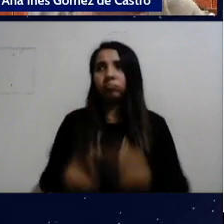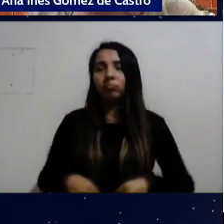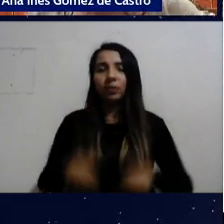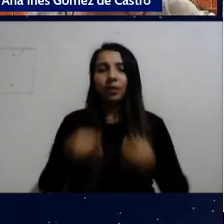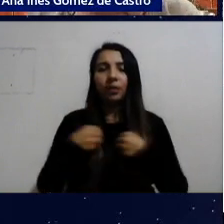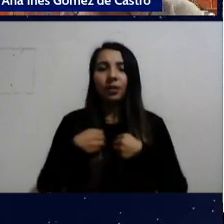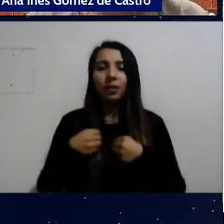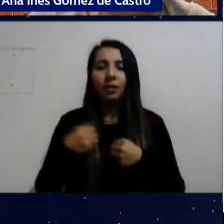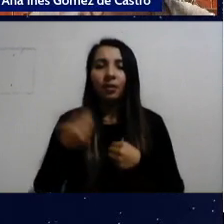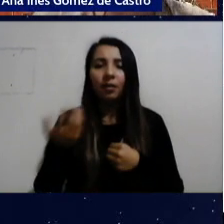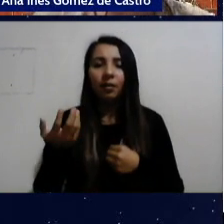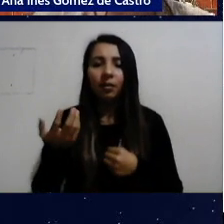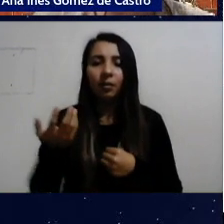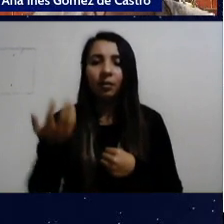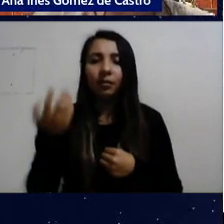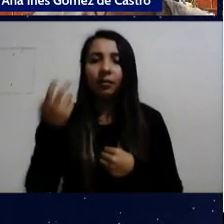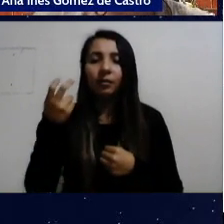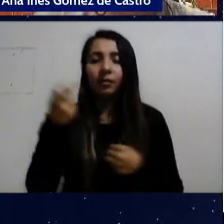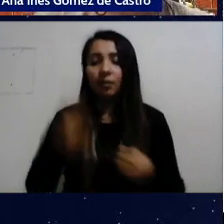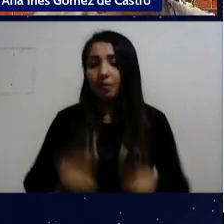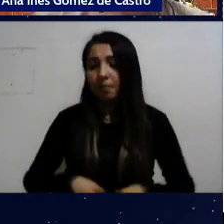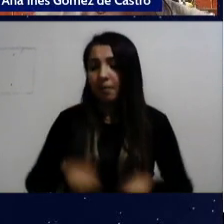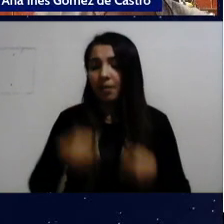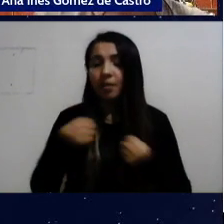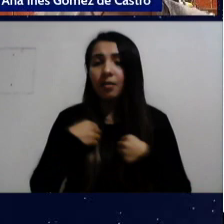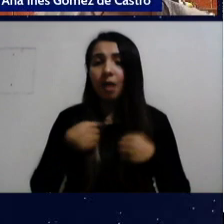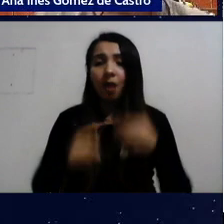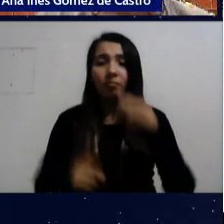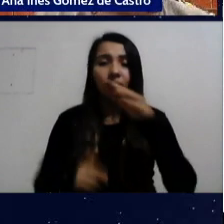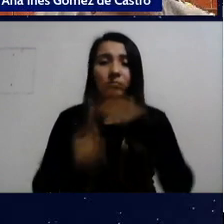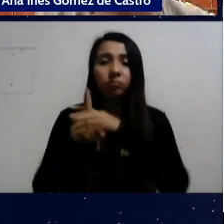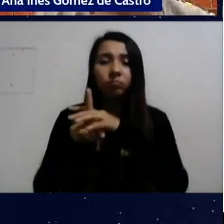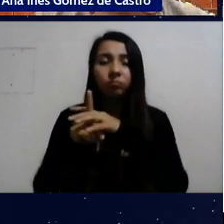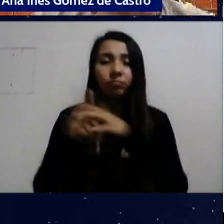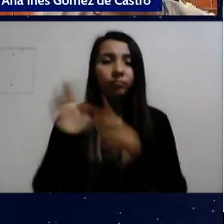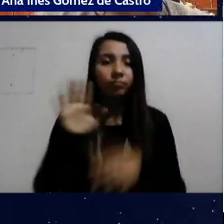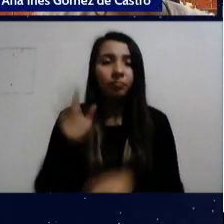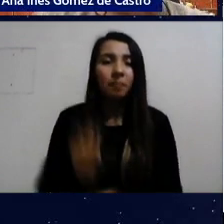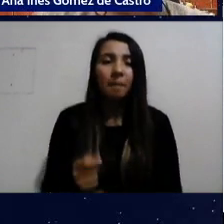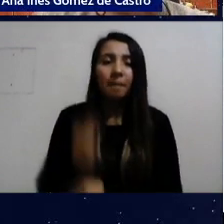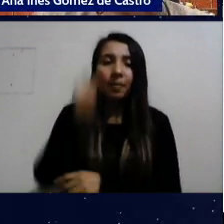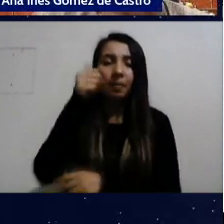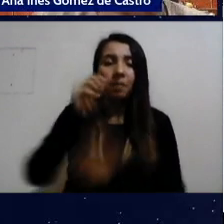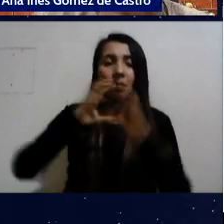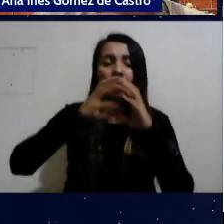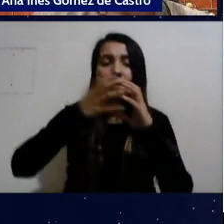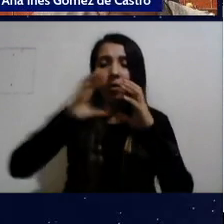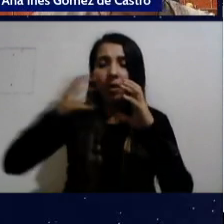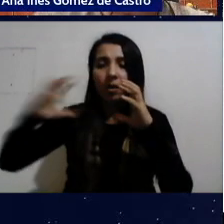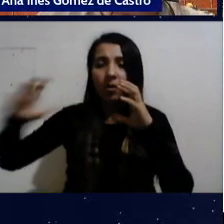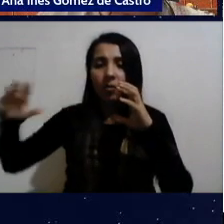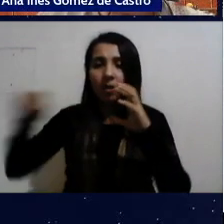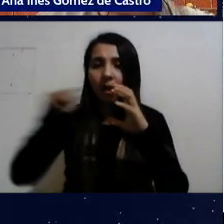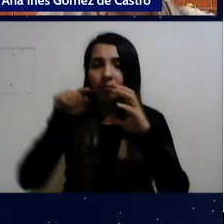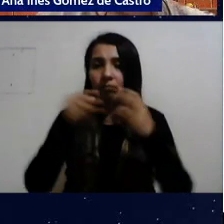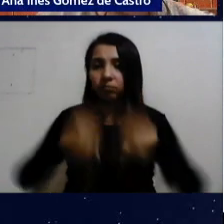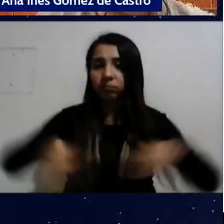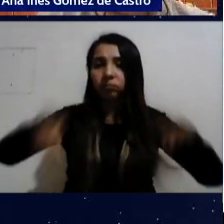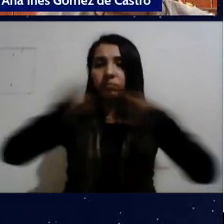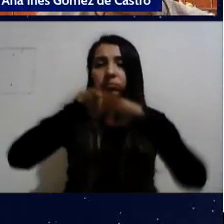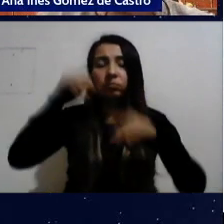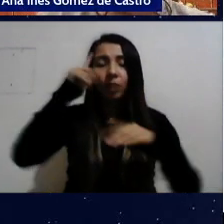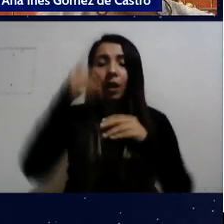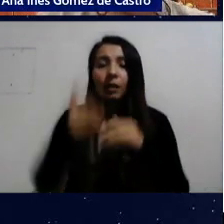origen de la vida. Esto no es el origen de la vida, esto es los primeros ladrillos, las primeras moléculas que